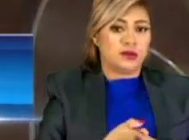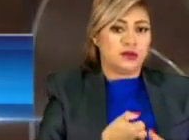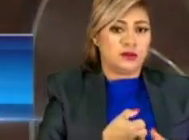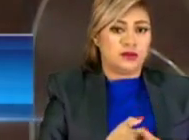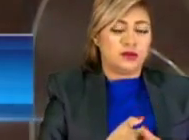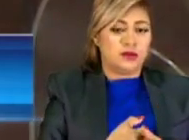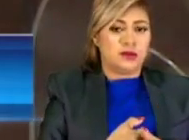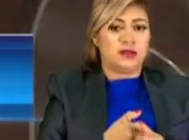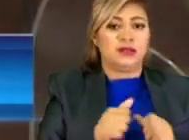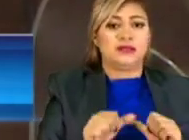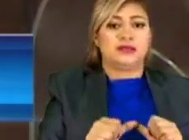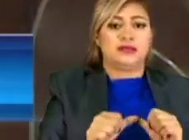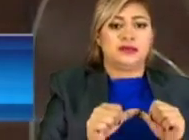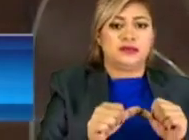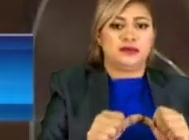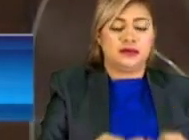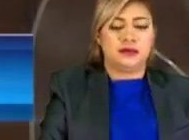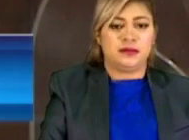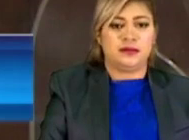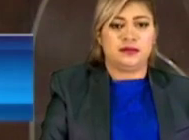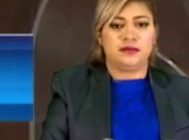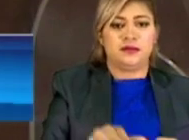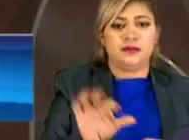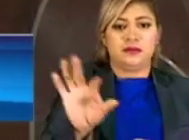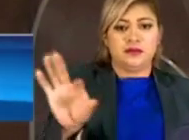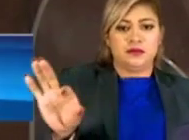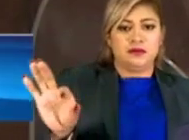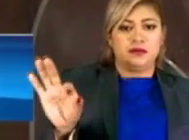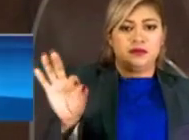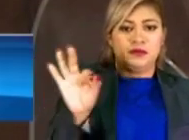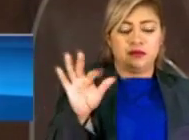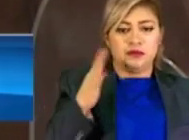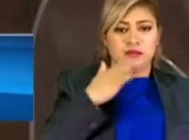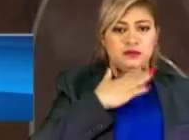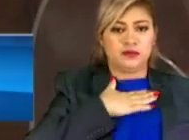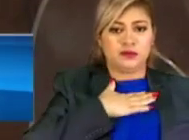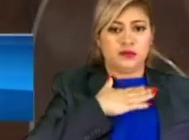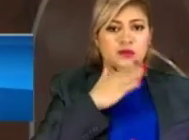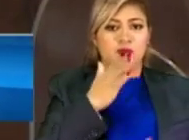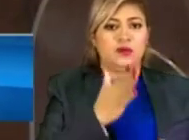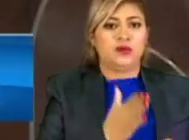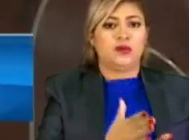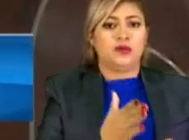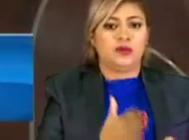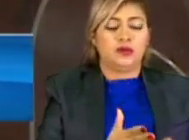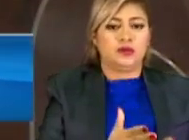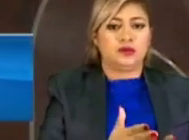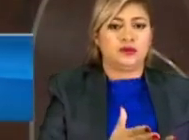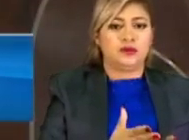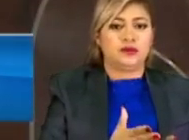siguiendo el proceso de selección en base a mi compromiso de campaña.